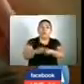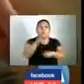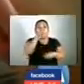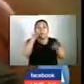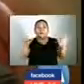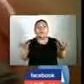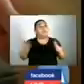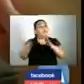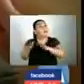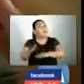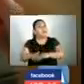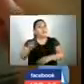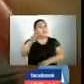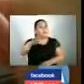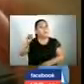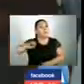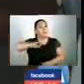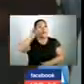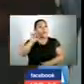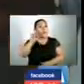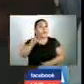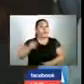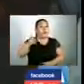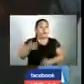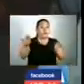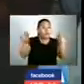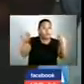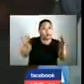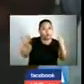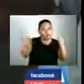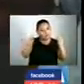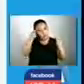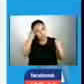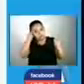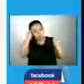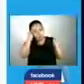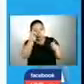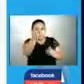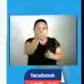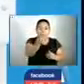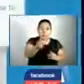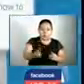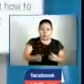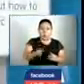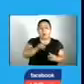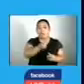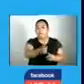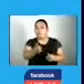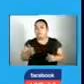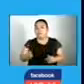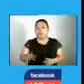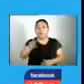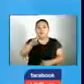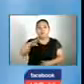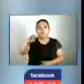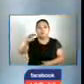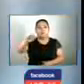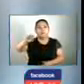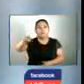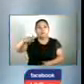del 20% interanual en comparación con las estimaciones de los analistas de 200 millones